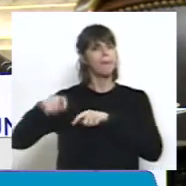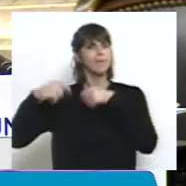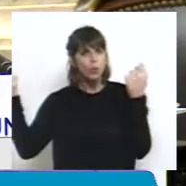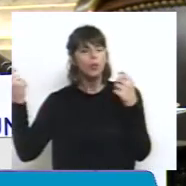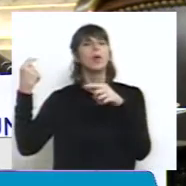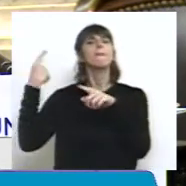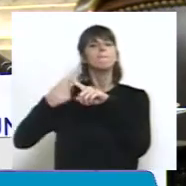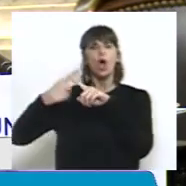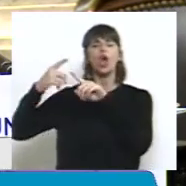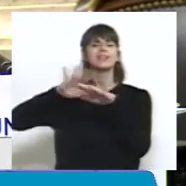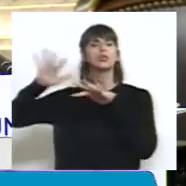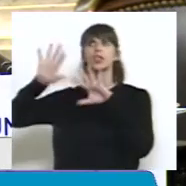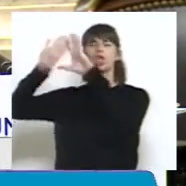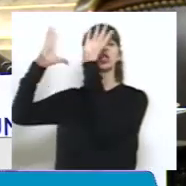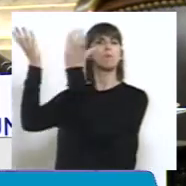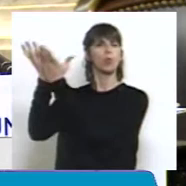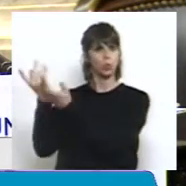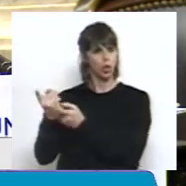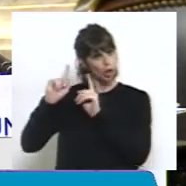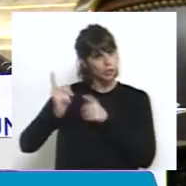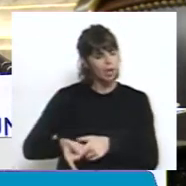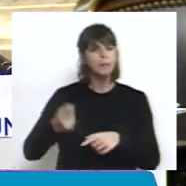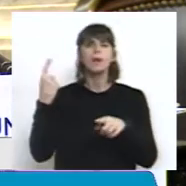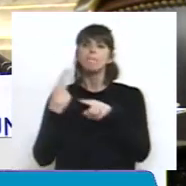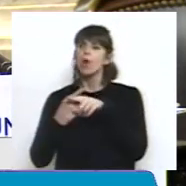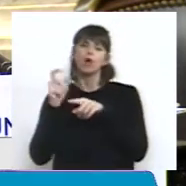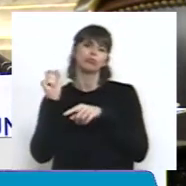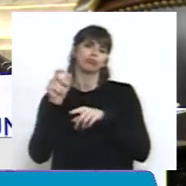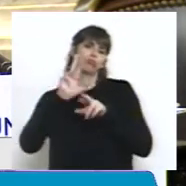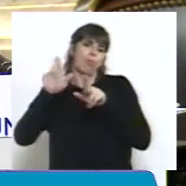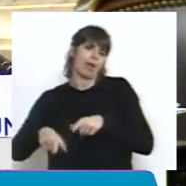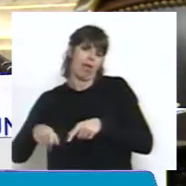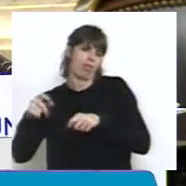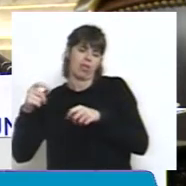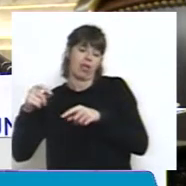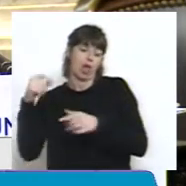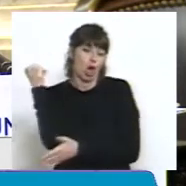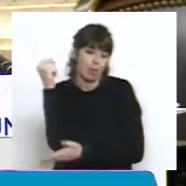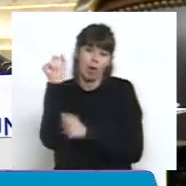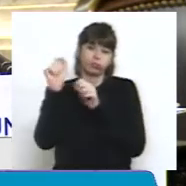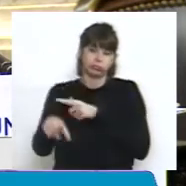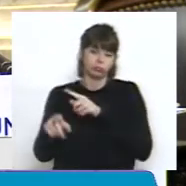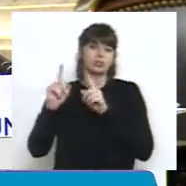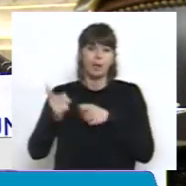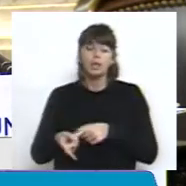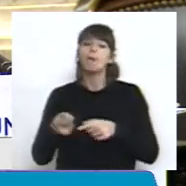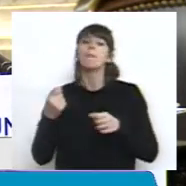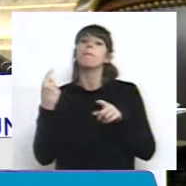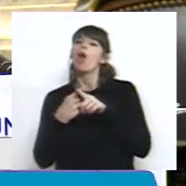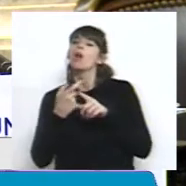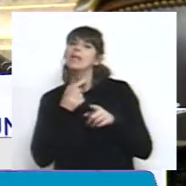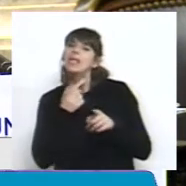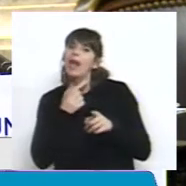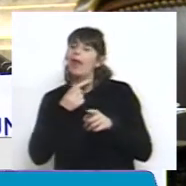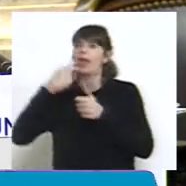y algunas decisiones propias, como la de haber trabajado por algo que muchas veces hemos escuchado aquí, por ganar la confianza de los